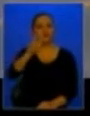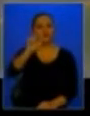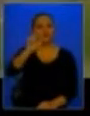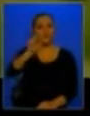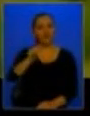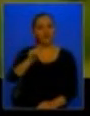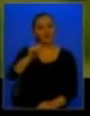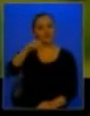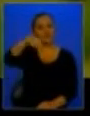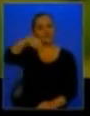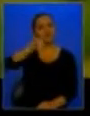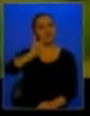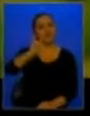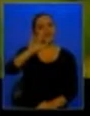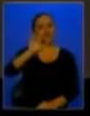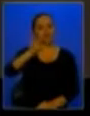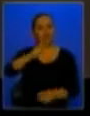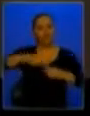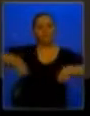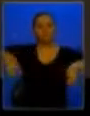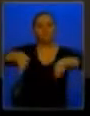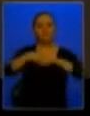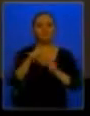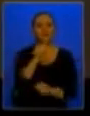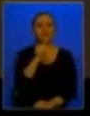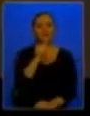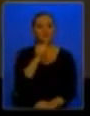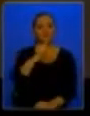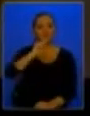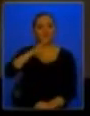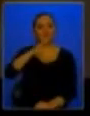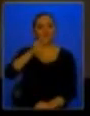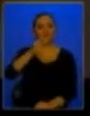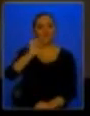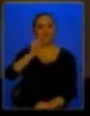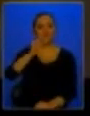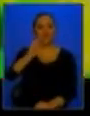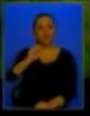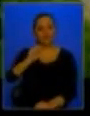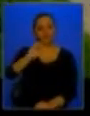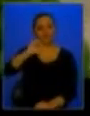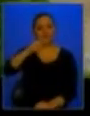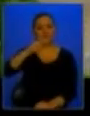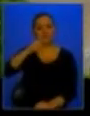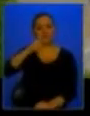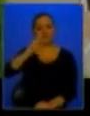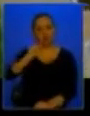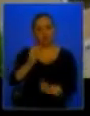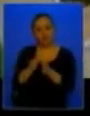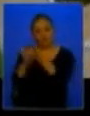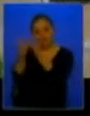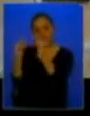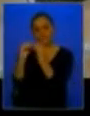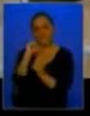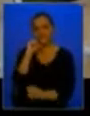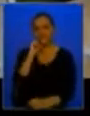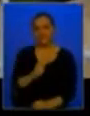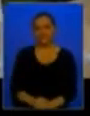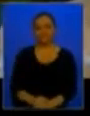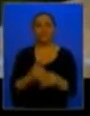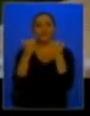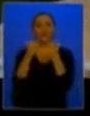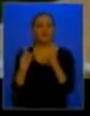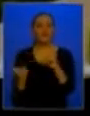Quilotoa, y se construye el tramo Chukchilán-Sichos. Además, en esta zona se levantó la